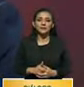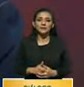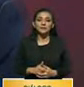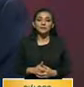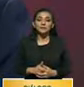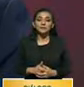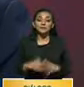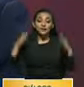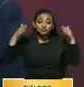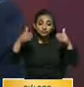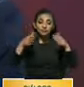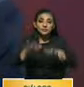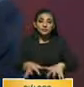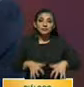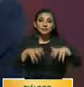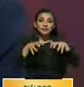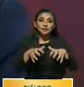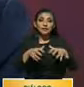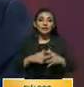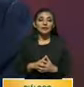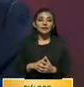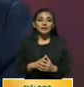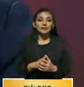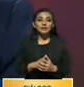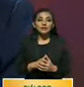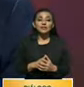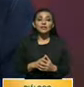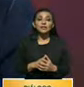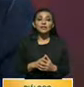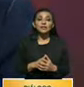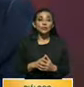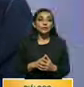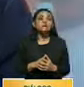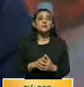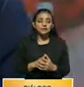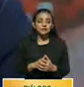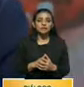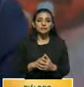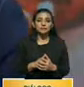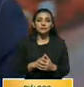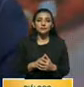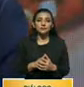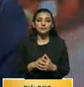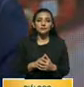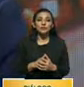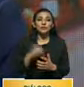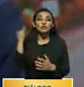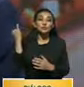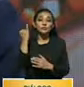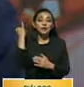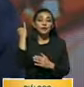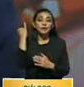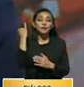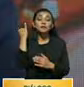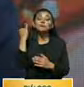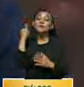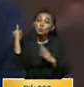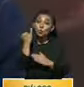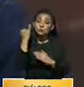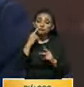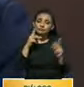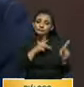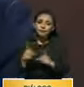agricultura, industria, servicios. Para eso proponemos al país el